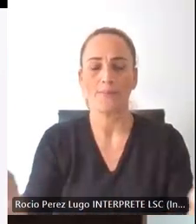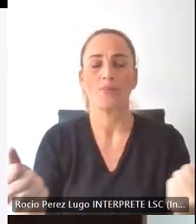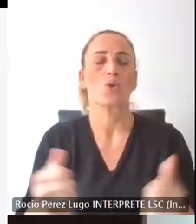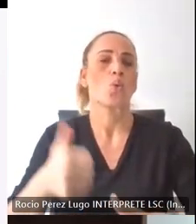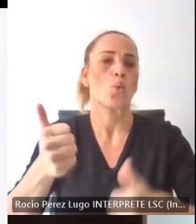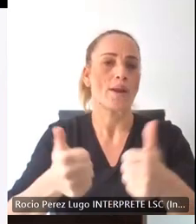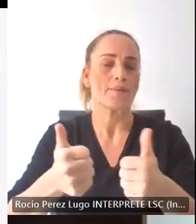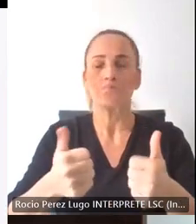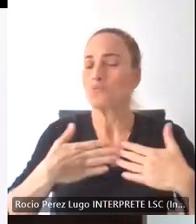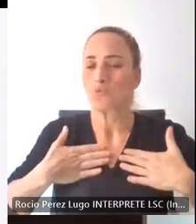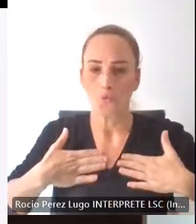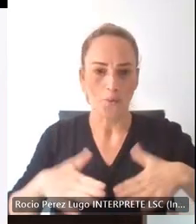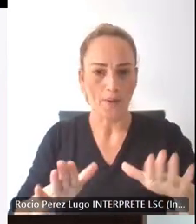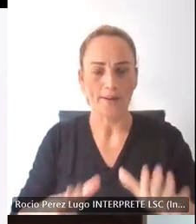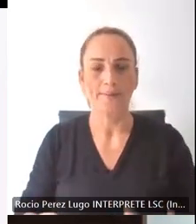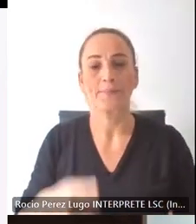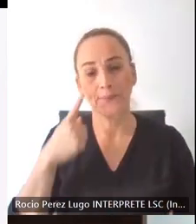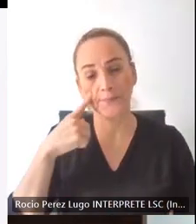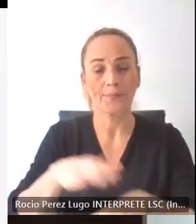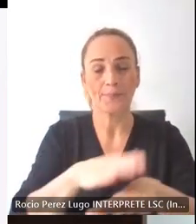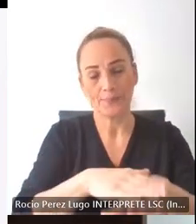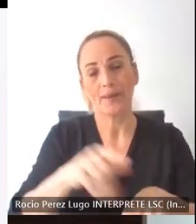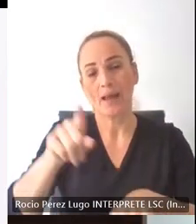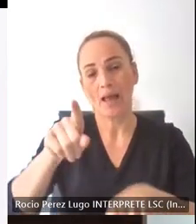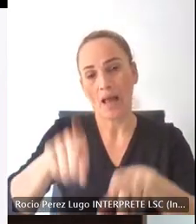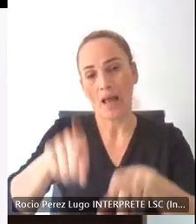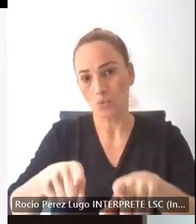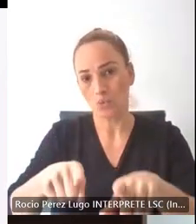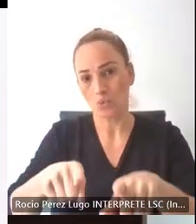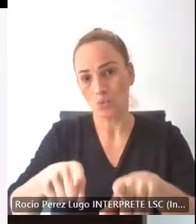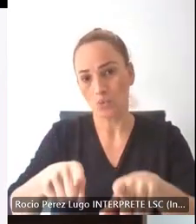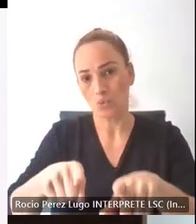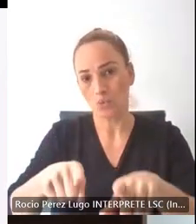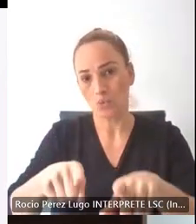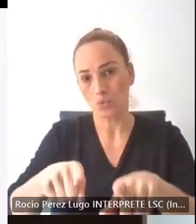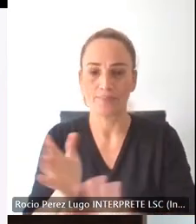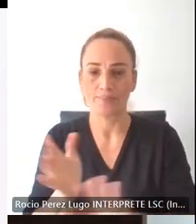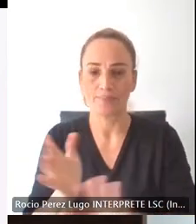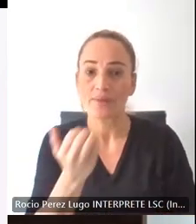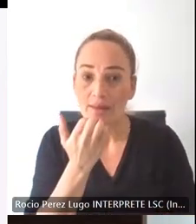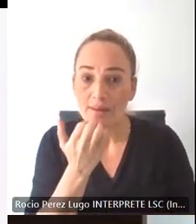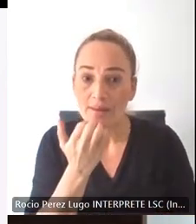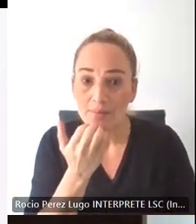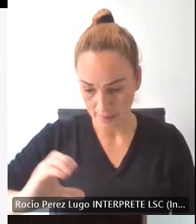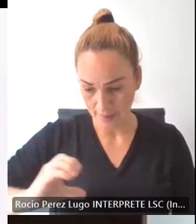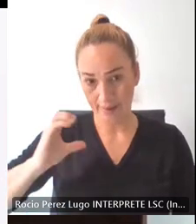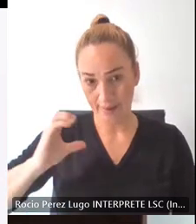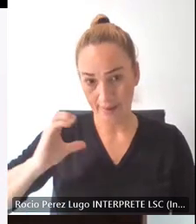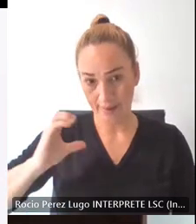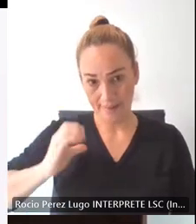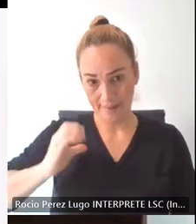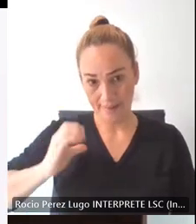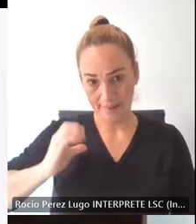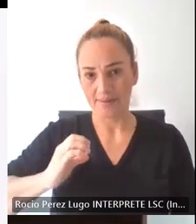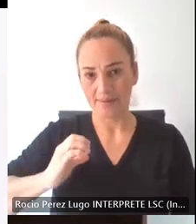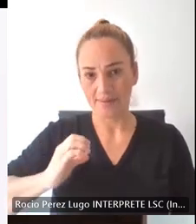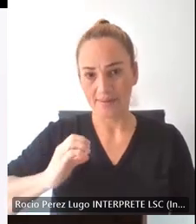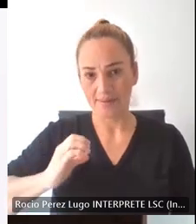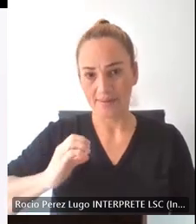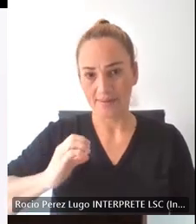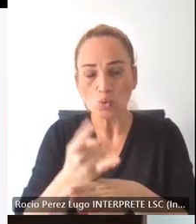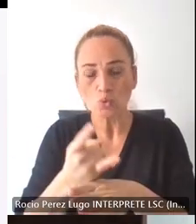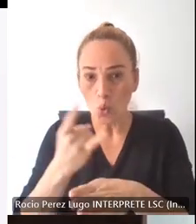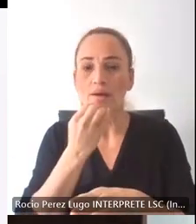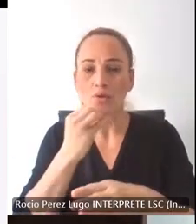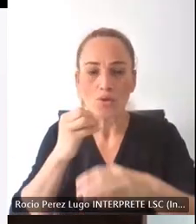pero obviamente hay unos que son mejores, porque este tiene una característica y es que cuando se utiliza sale como una